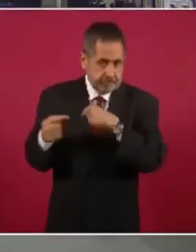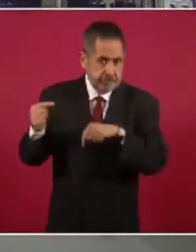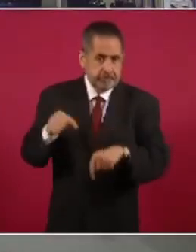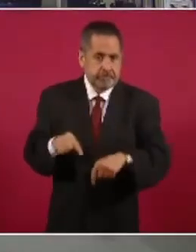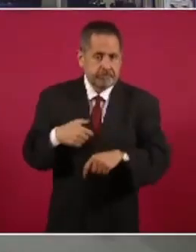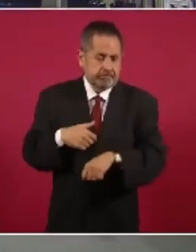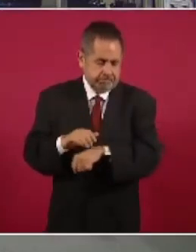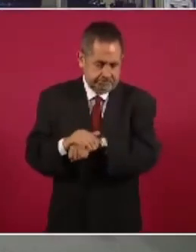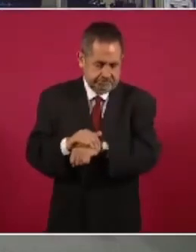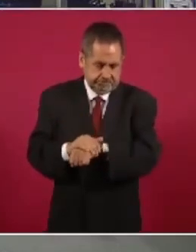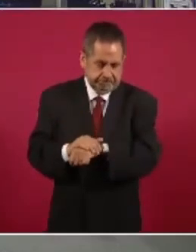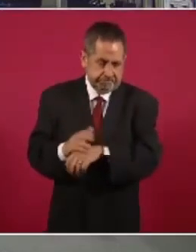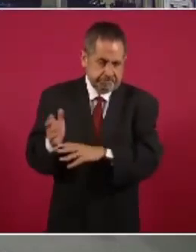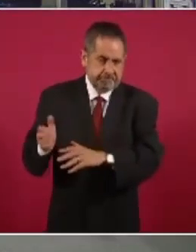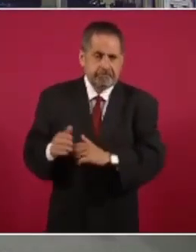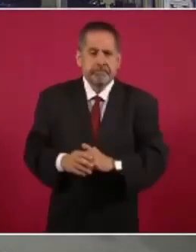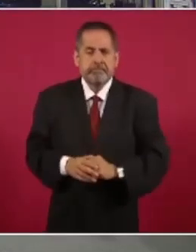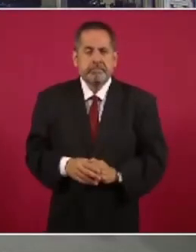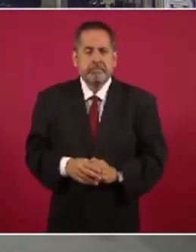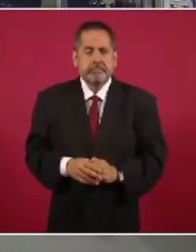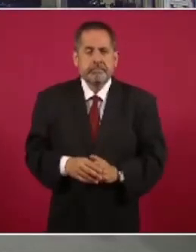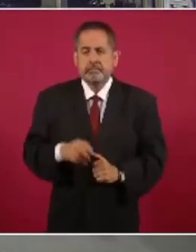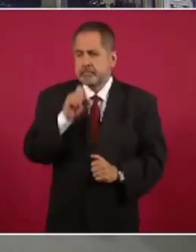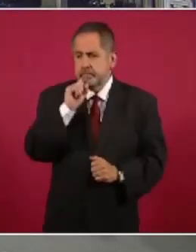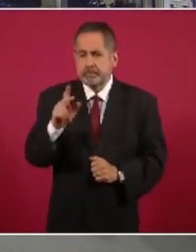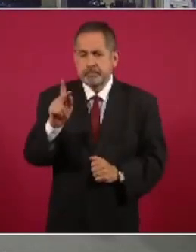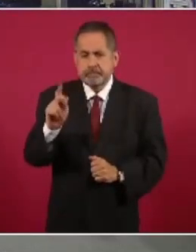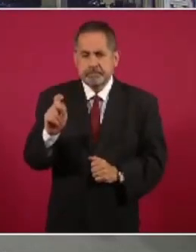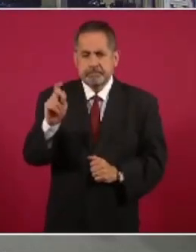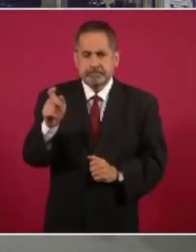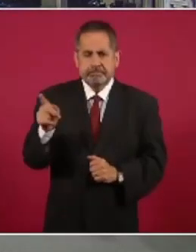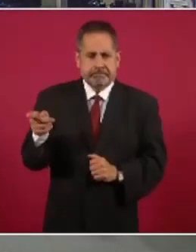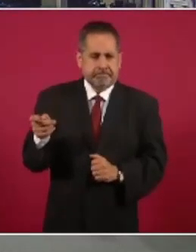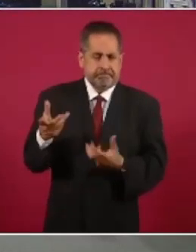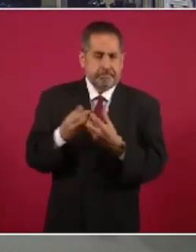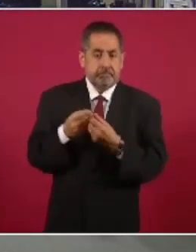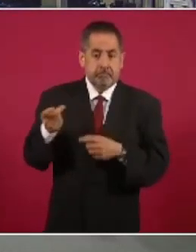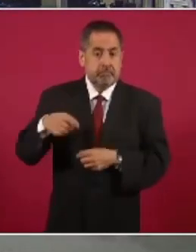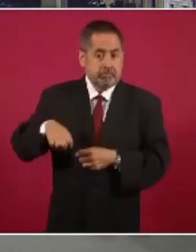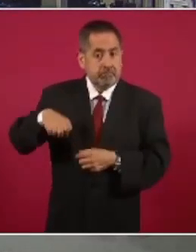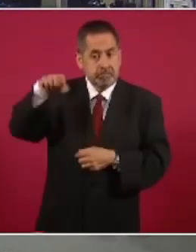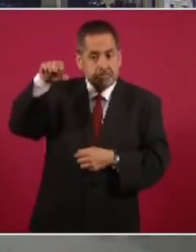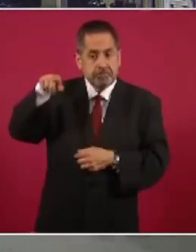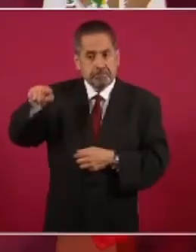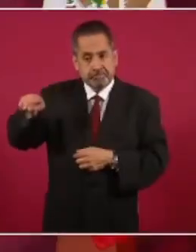nuestro amigo Pepe, que ya está grande y